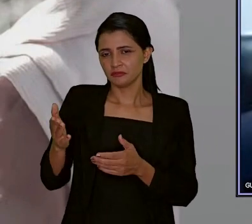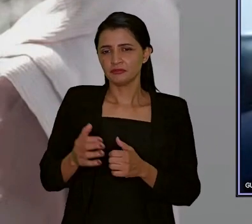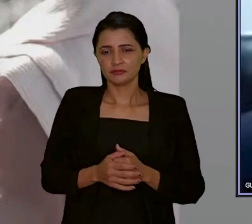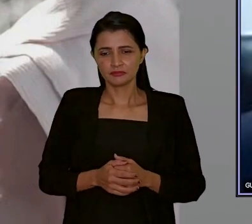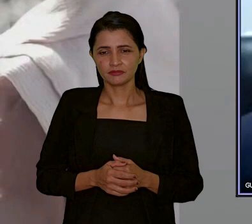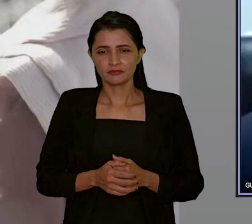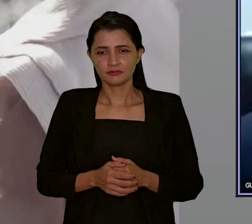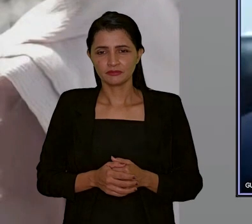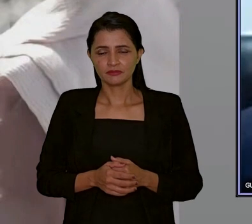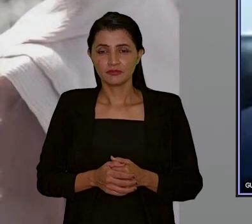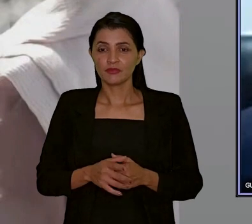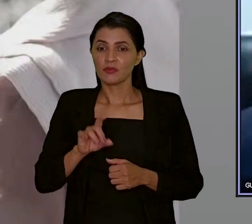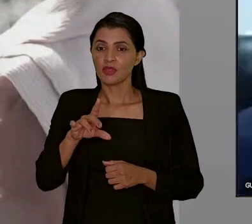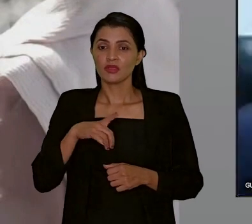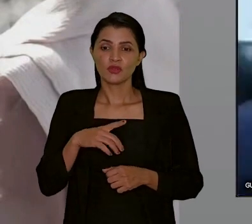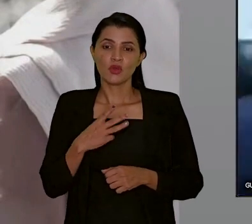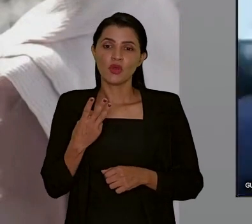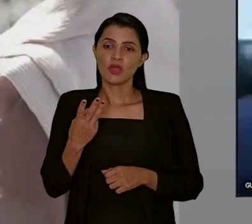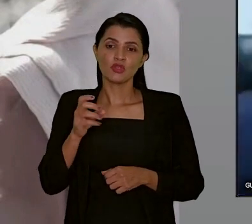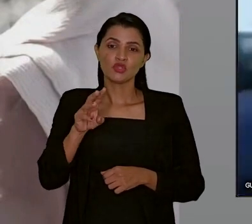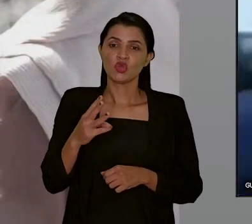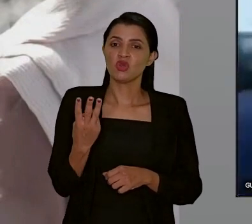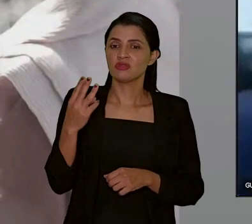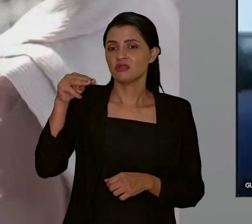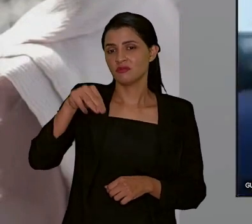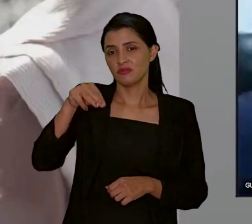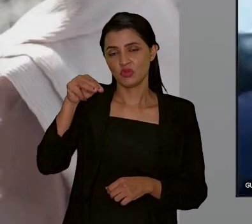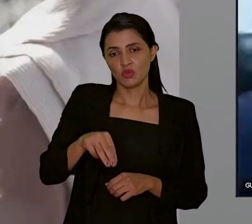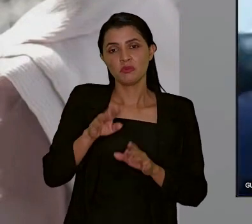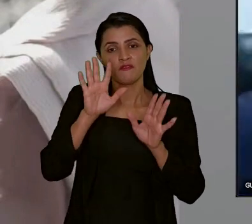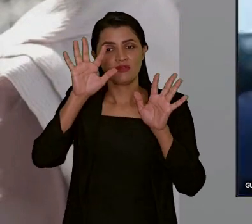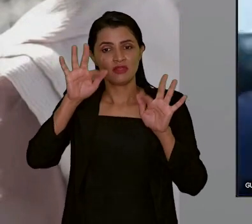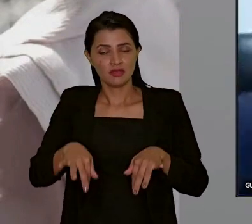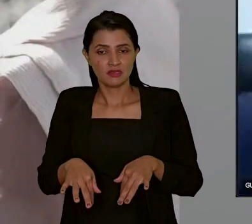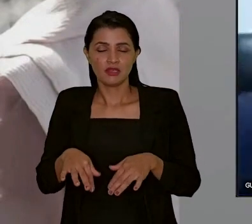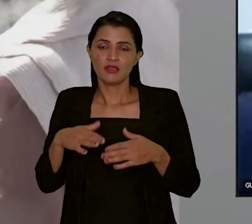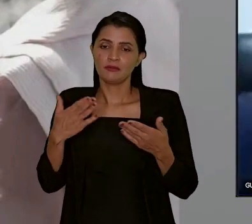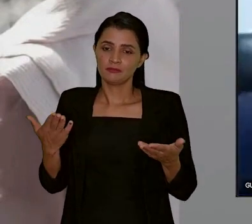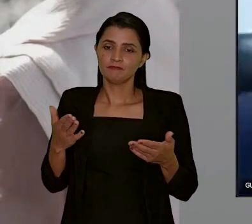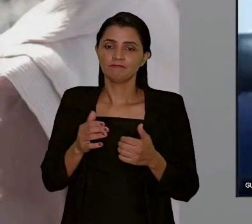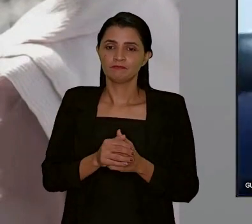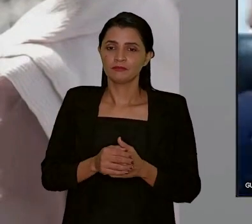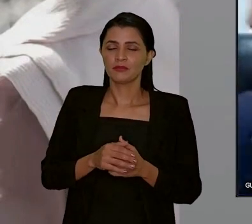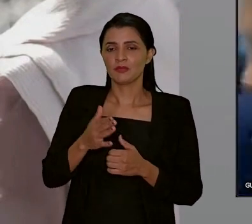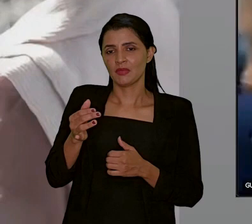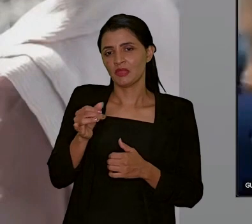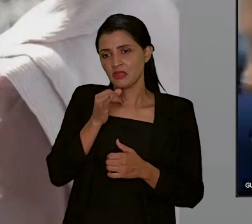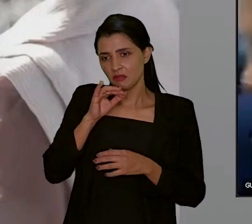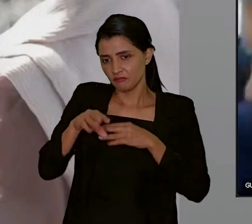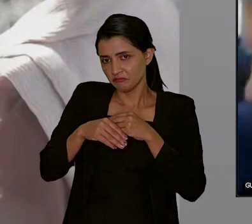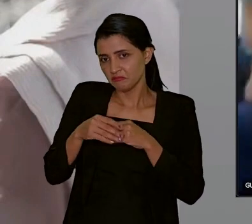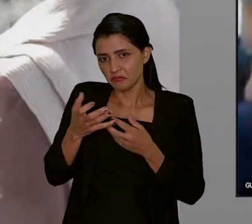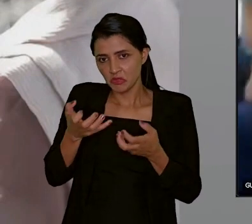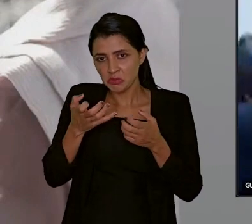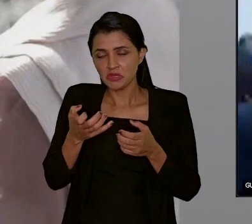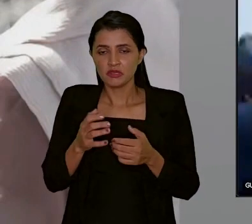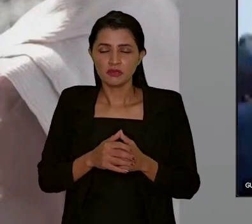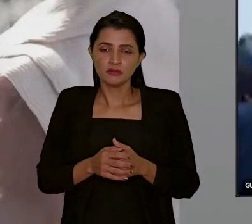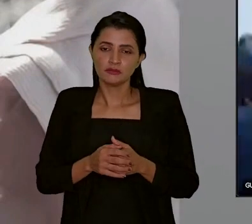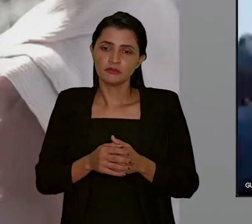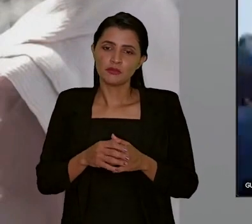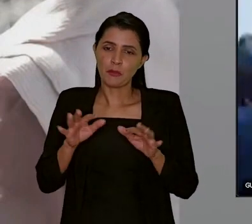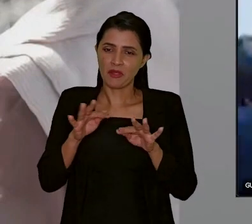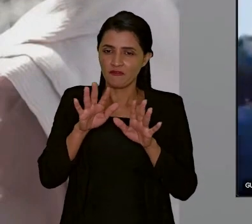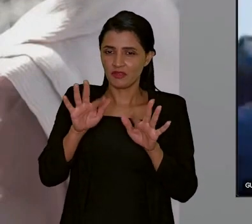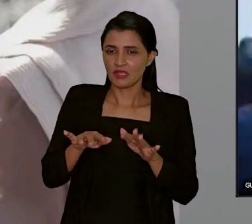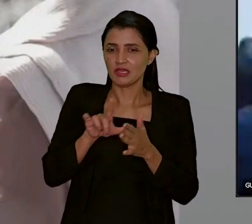minutos. Temos 3 minutos para encerrar. Doutora Graciela, gostaria de fazer algumas considerações finais antes do encerramento? Pois